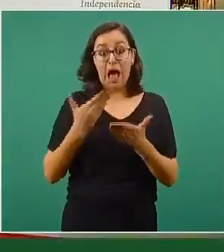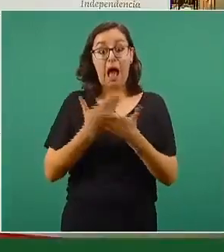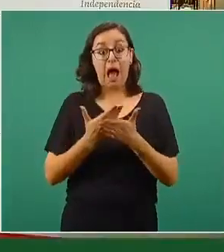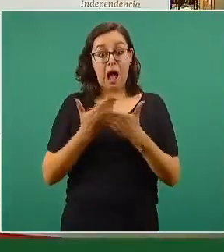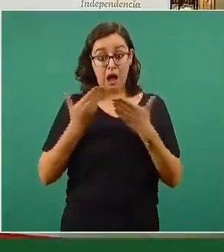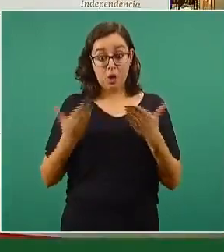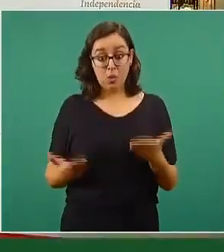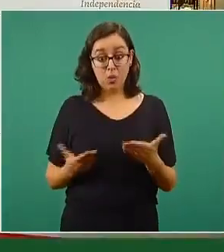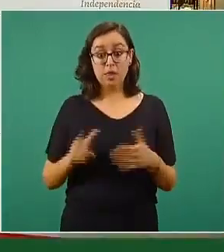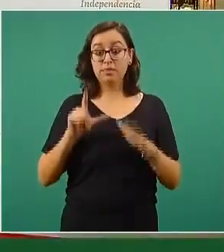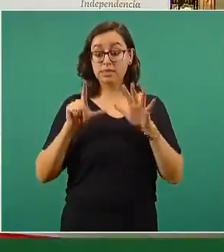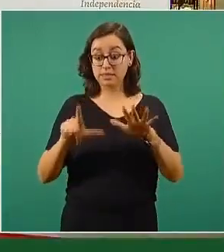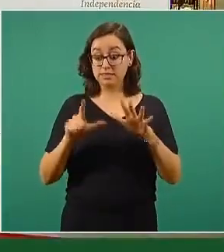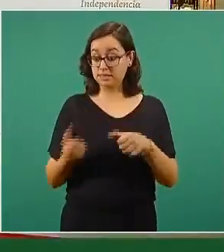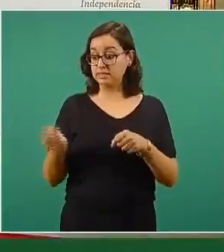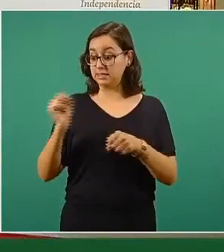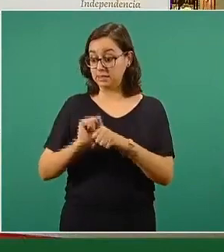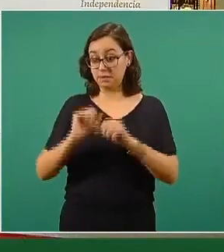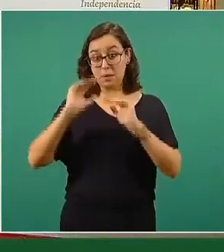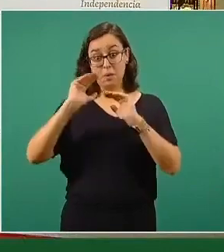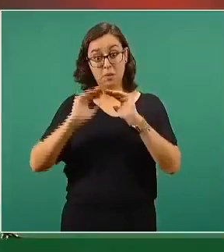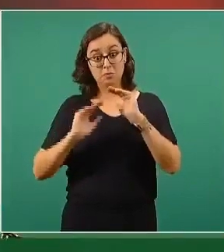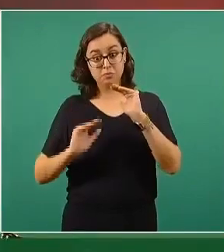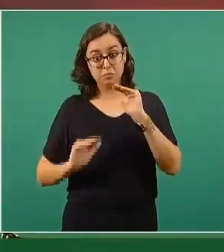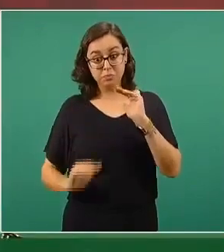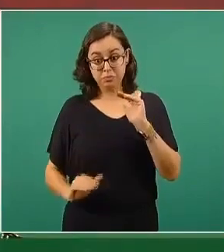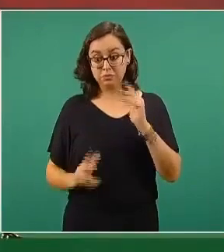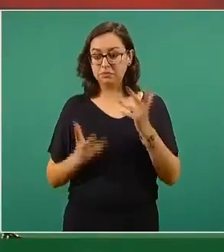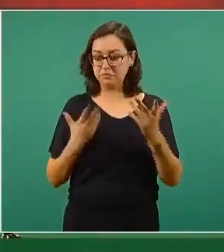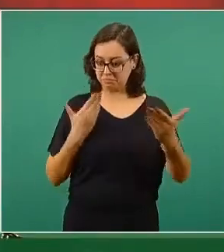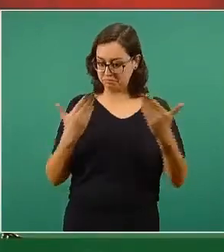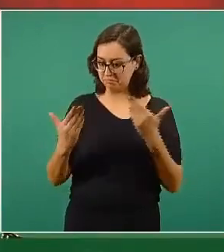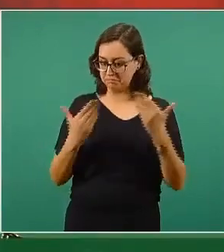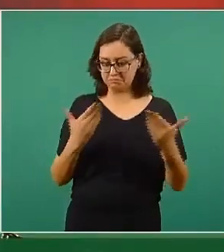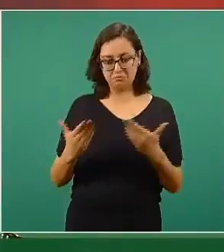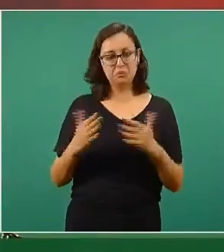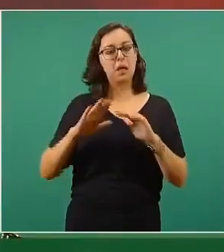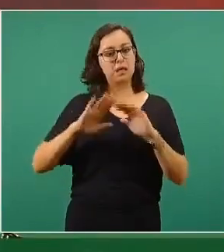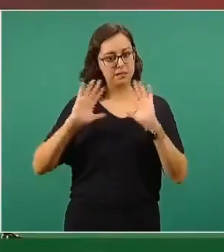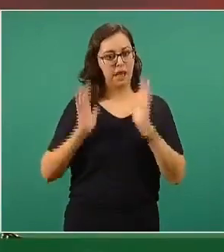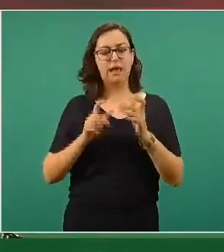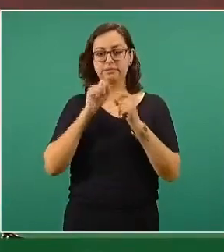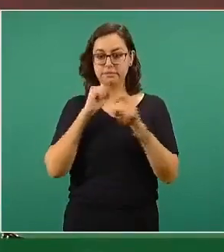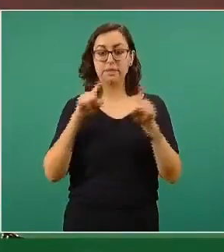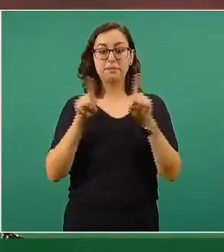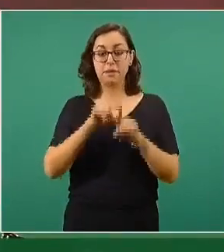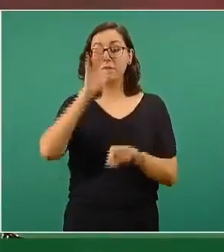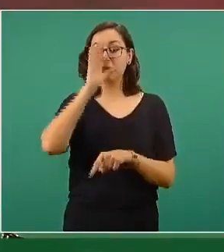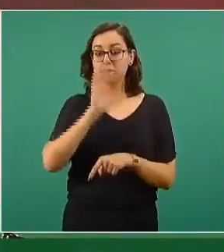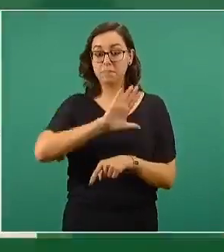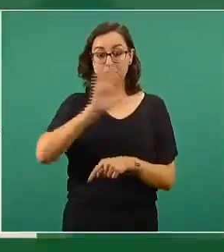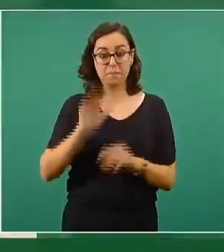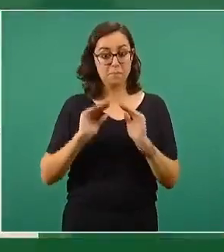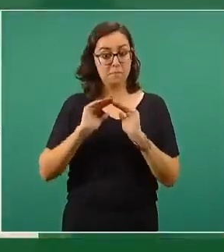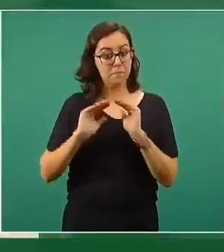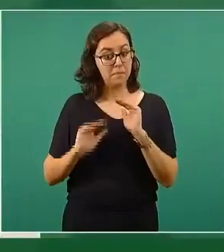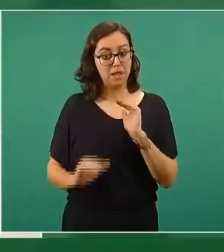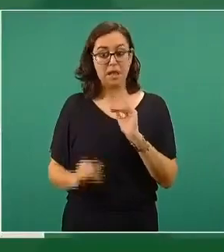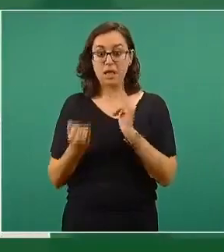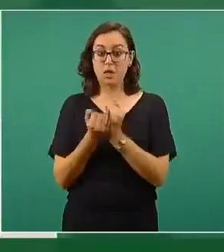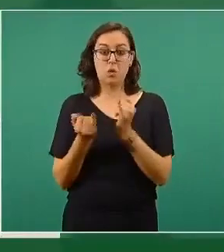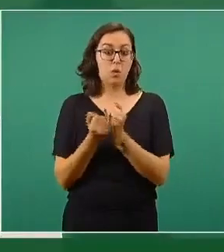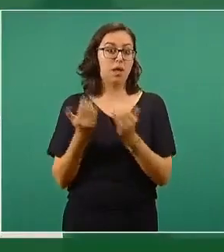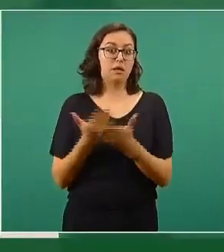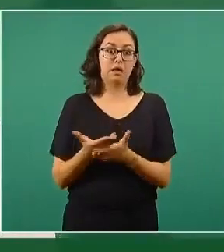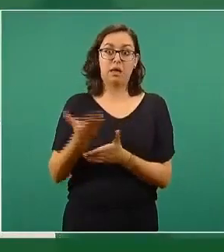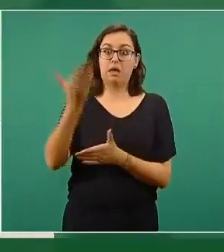ya 17 semanas de reducción, ya no estamos en exceso de mortalidad, estamos prácticamente con la misma mortalidad que